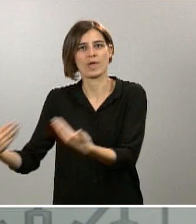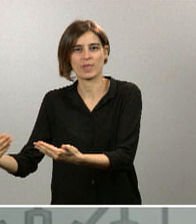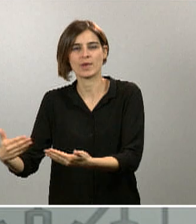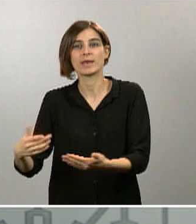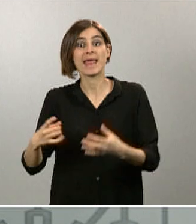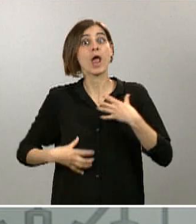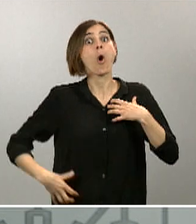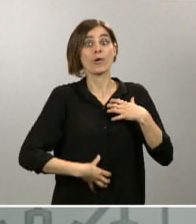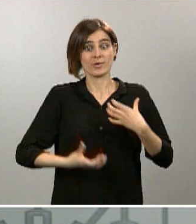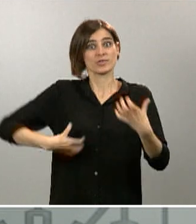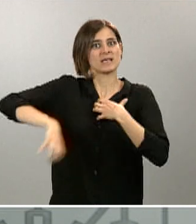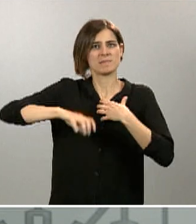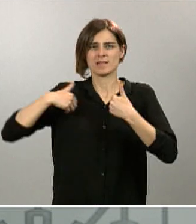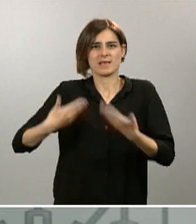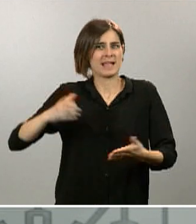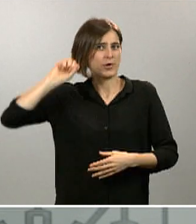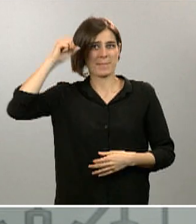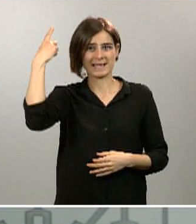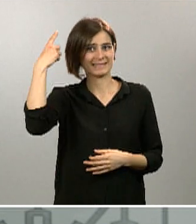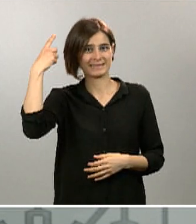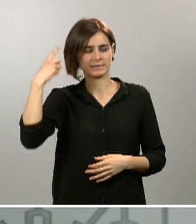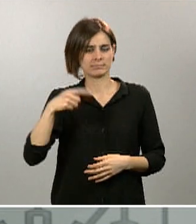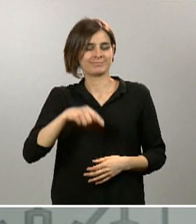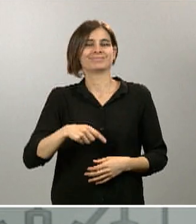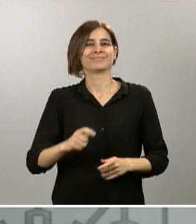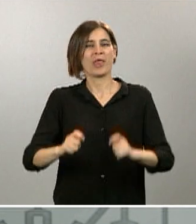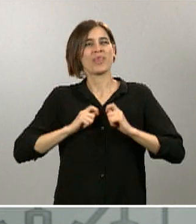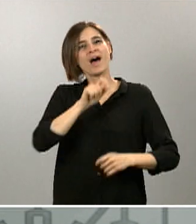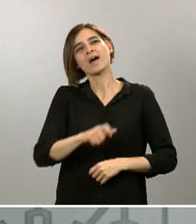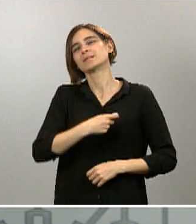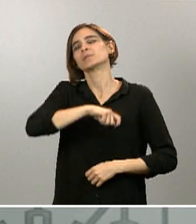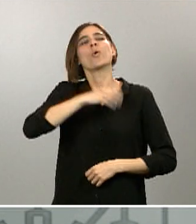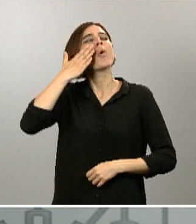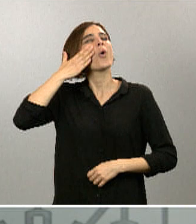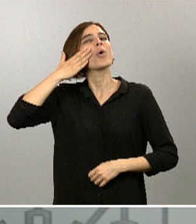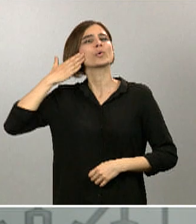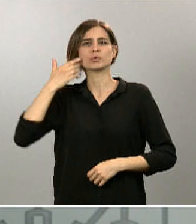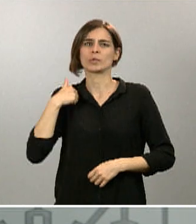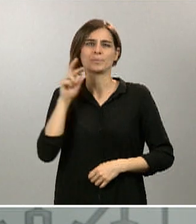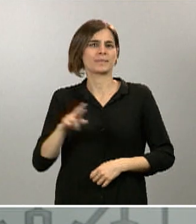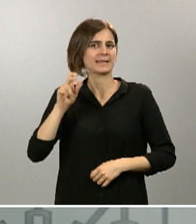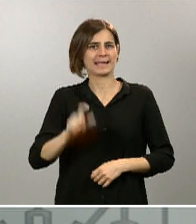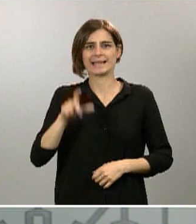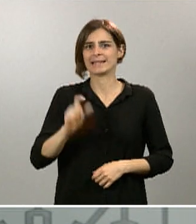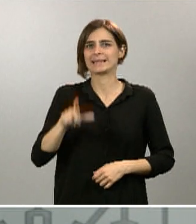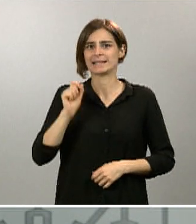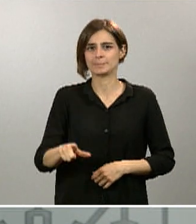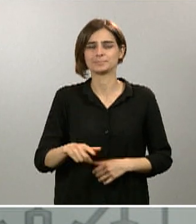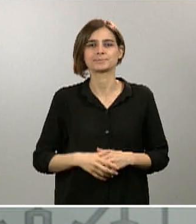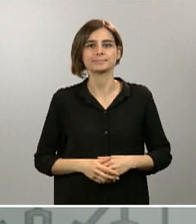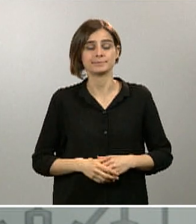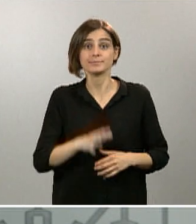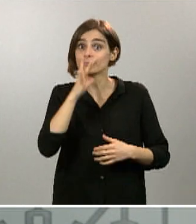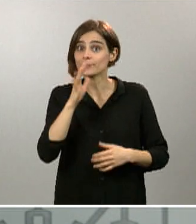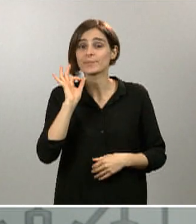creo que es algo de lo que todos los españoles estamos orgullosos y se ha repetido en más de una vez. Ahora mismo es cierto que puede, por todas